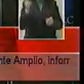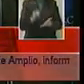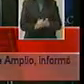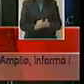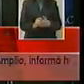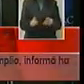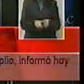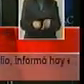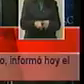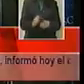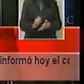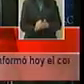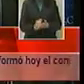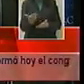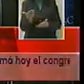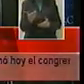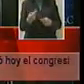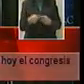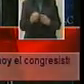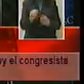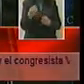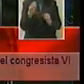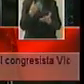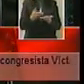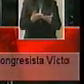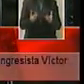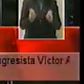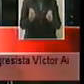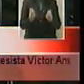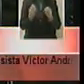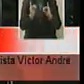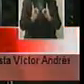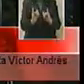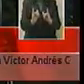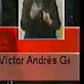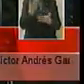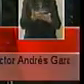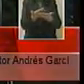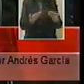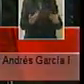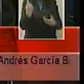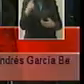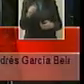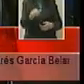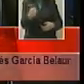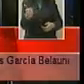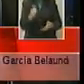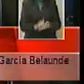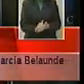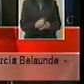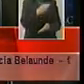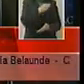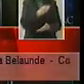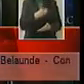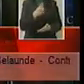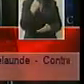digamos, ¿va a evitar de alguna manera el pedido de interpelación que ustedes iban a plantear? ¿Cómo queda el pedido de interpelación? Y por otro lado, la